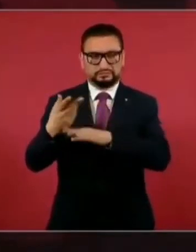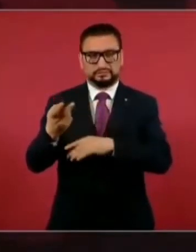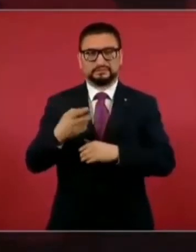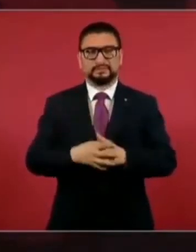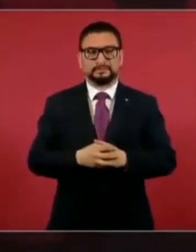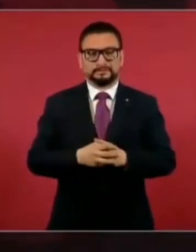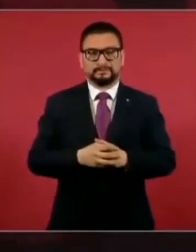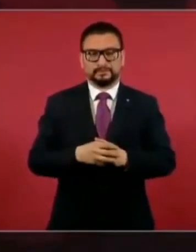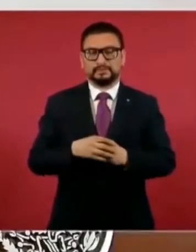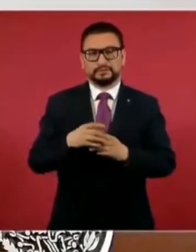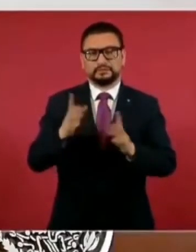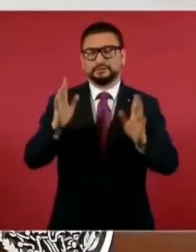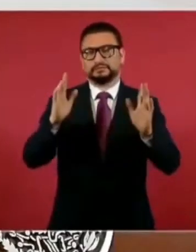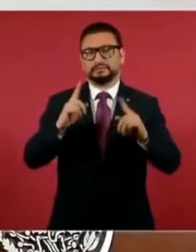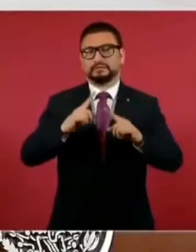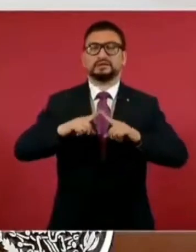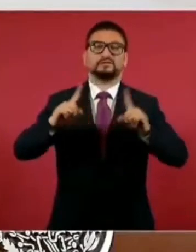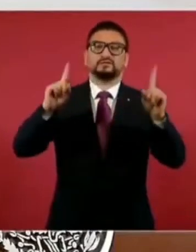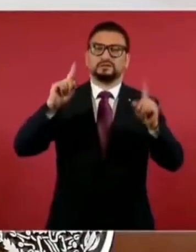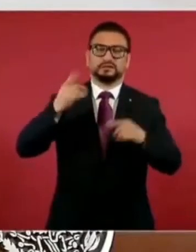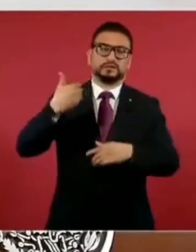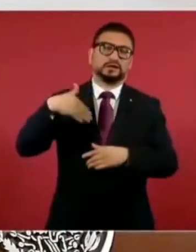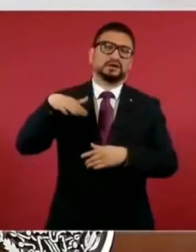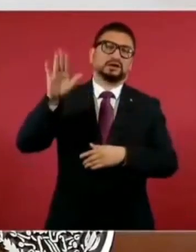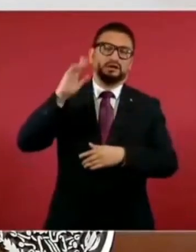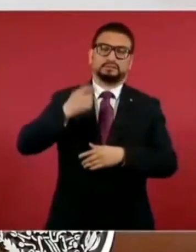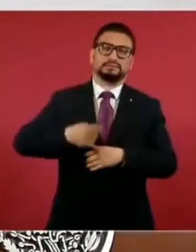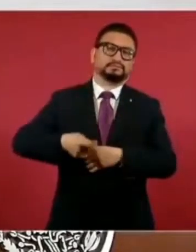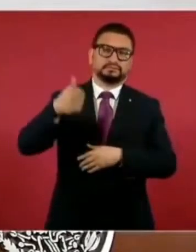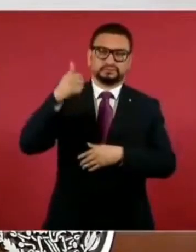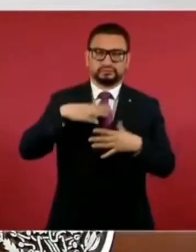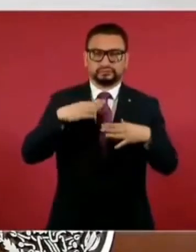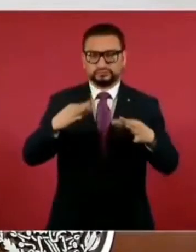No tiene nada que ver con lo que